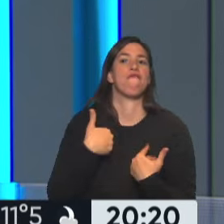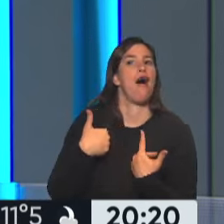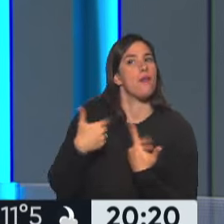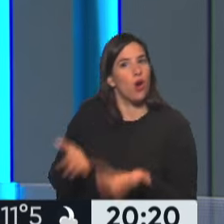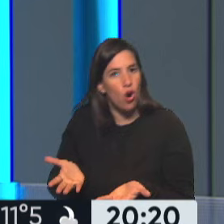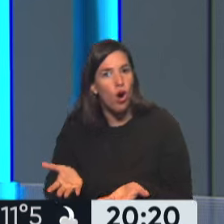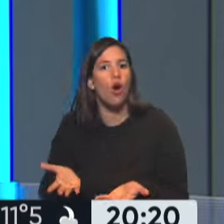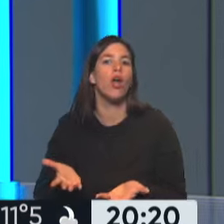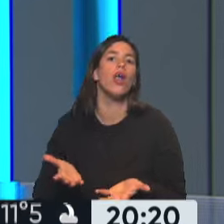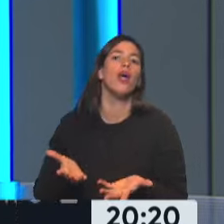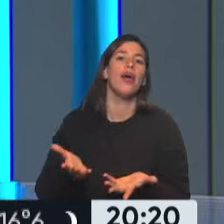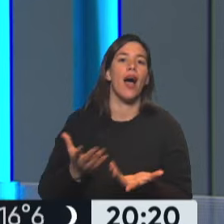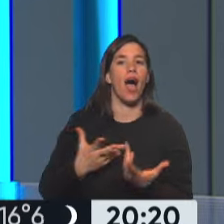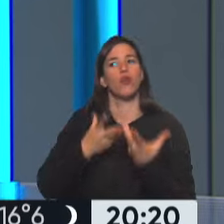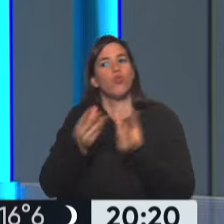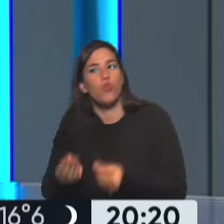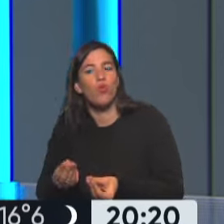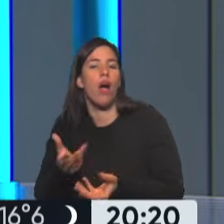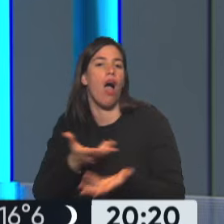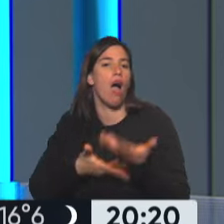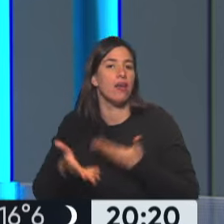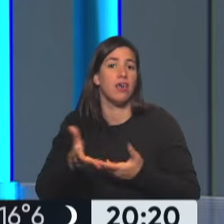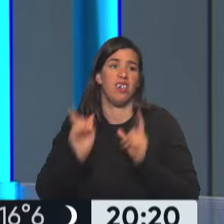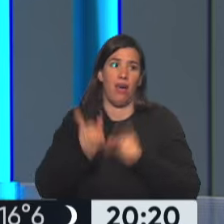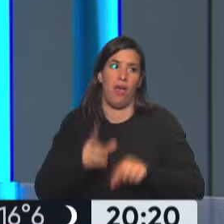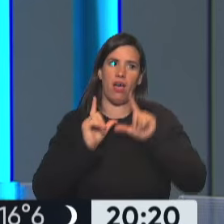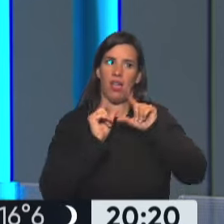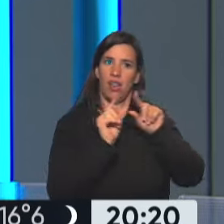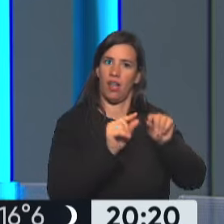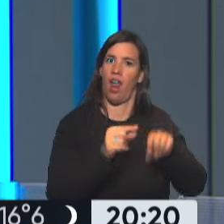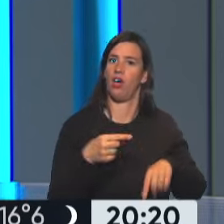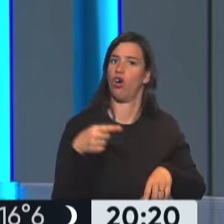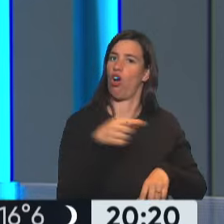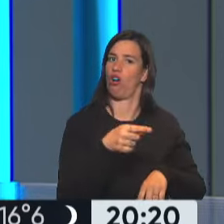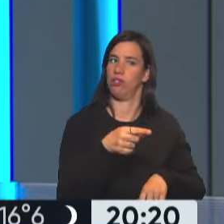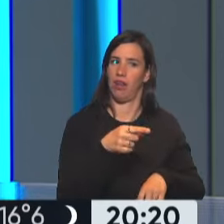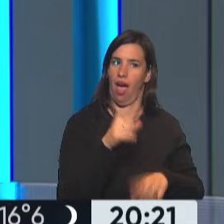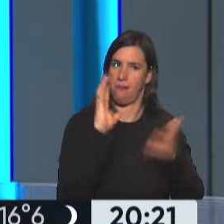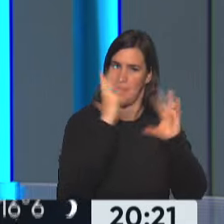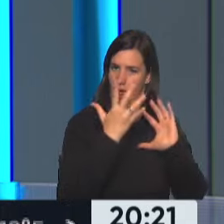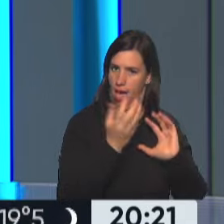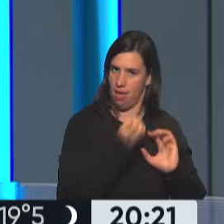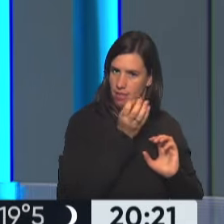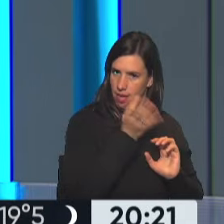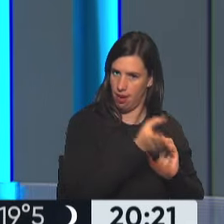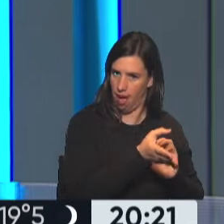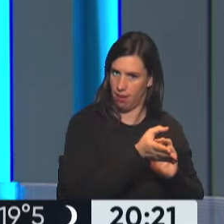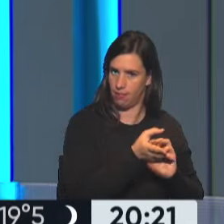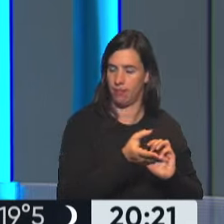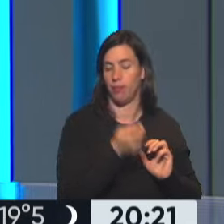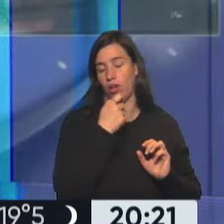Solidaridad con esta diputada y también a han criticado algunas declaraciones del presidente también de Martín